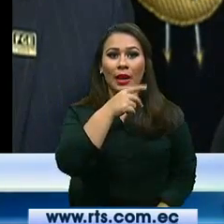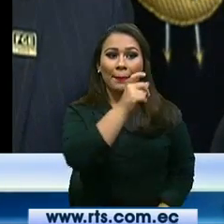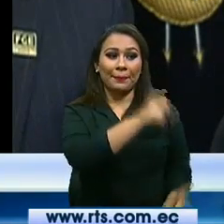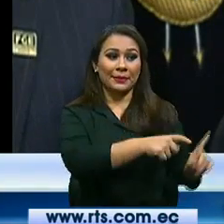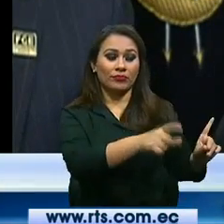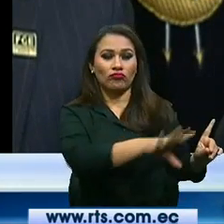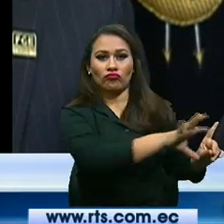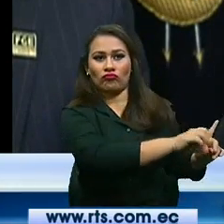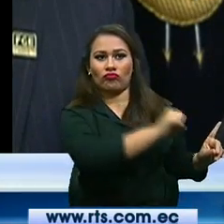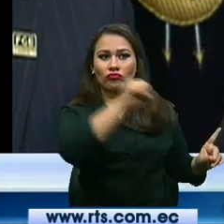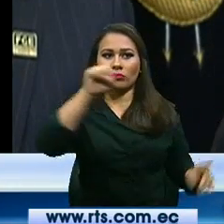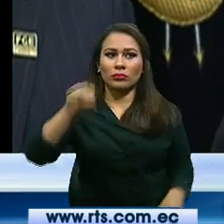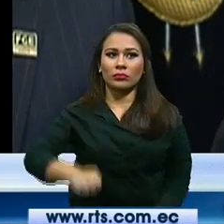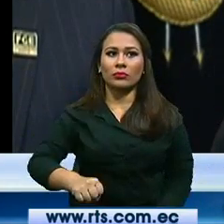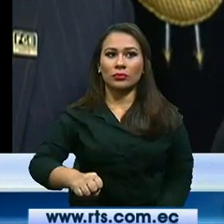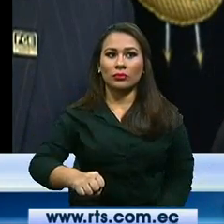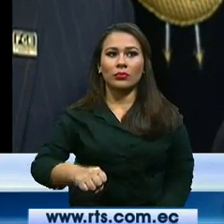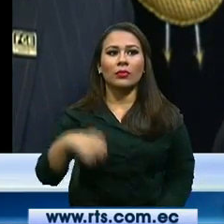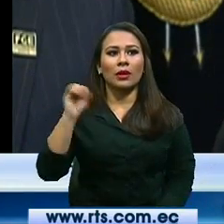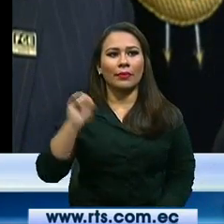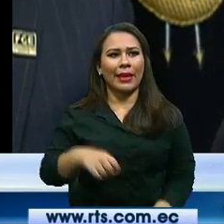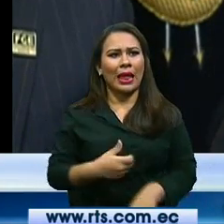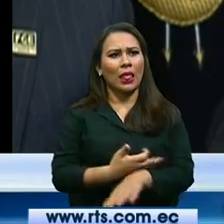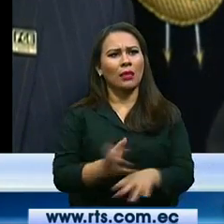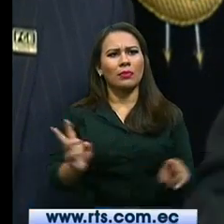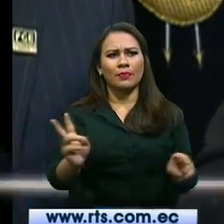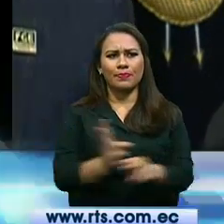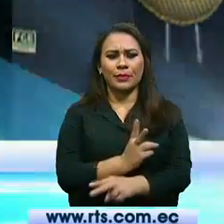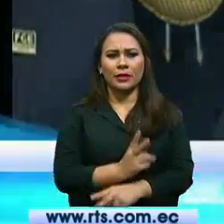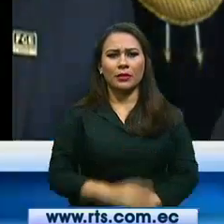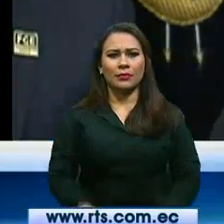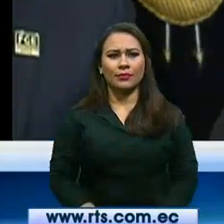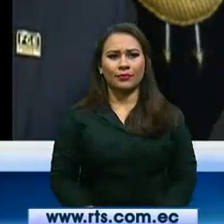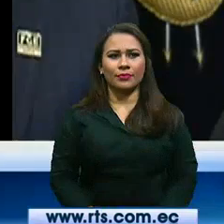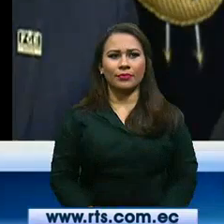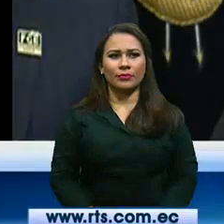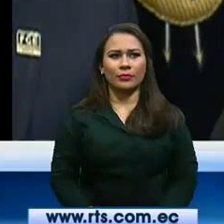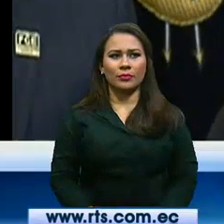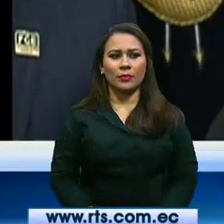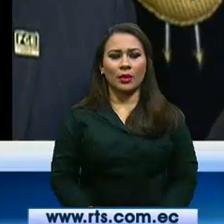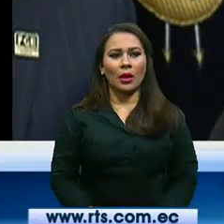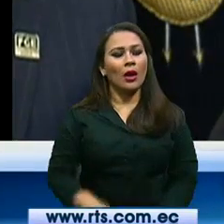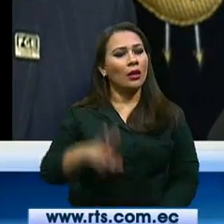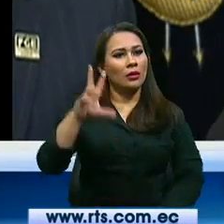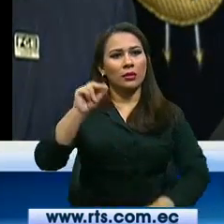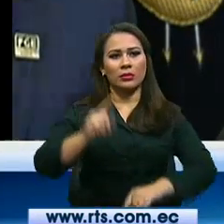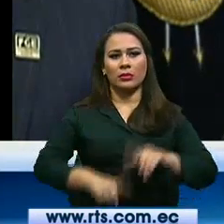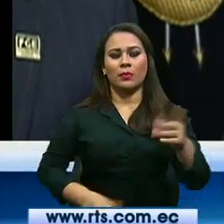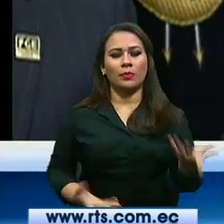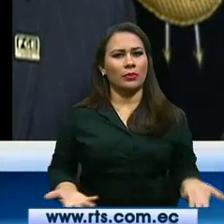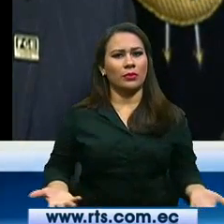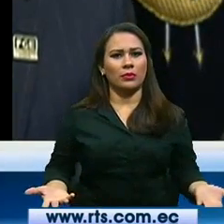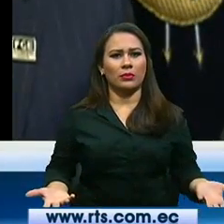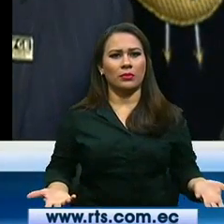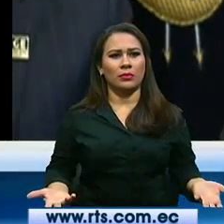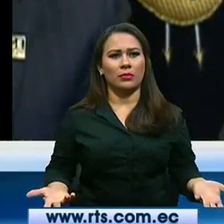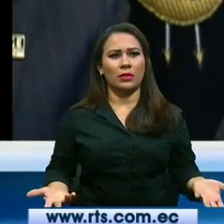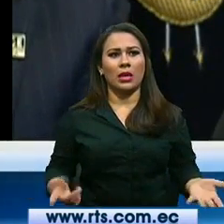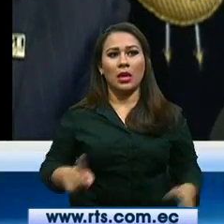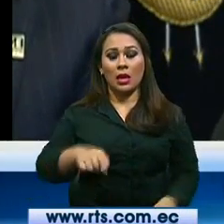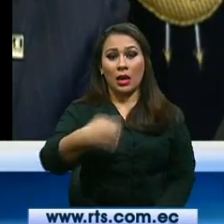intervinieron en esta trama de corrupción transnacional. De ninguna manera y bajo ningún